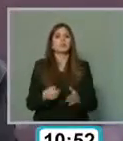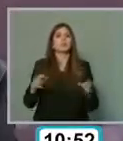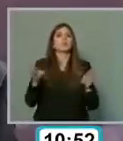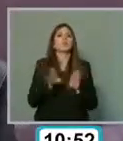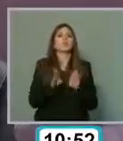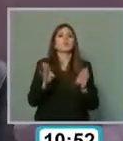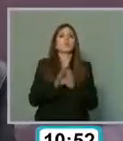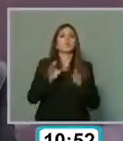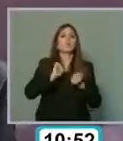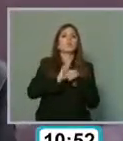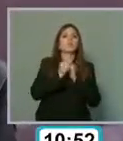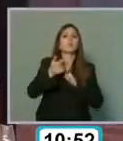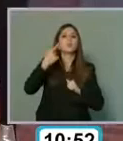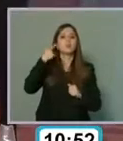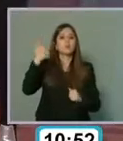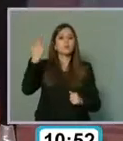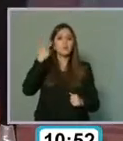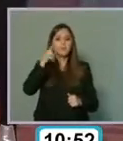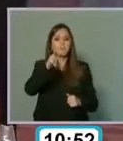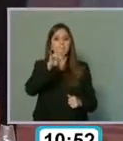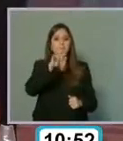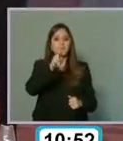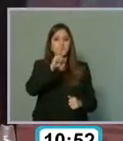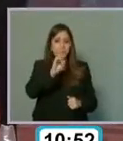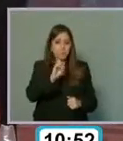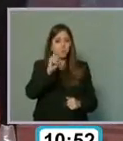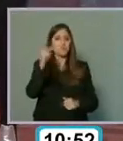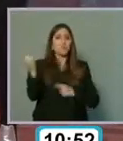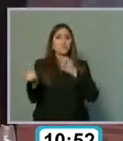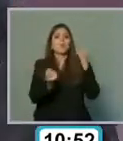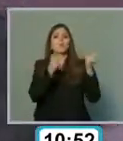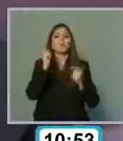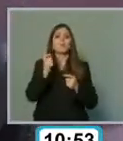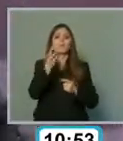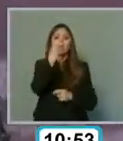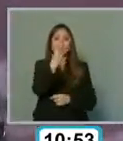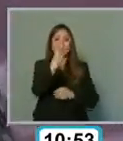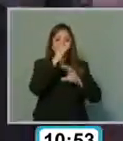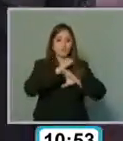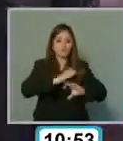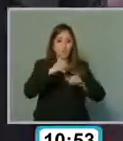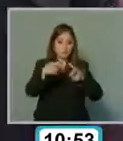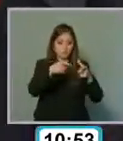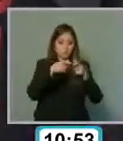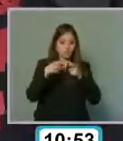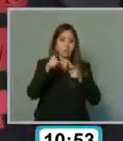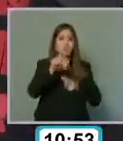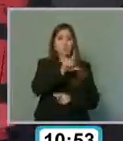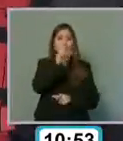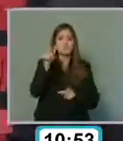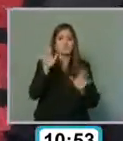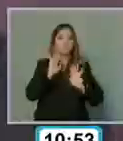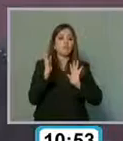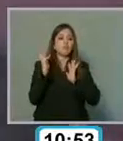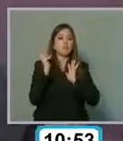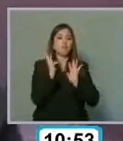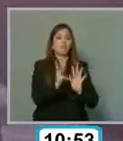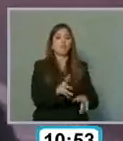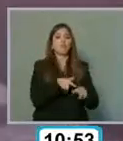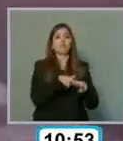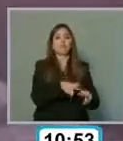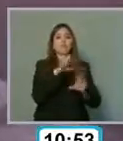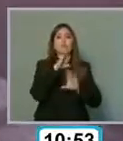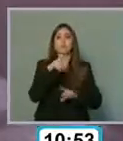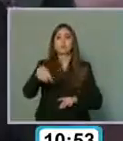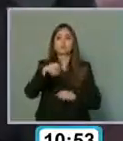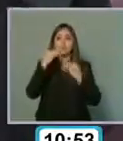cómo la toquemos en vivo, porque de repente antes nada más sacabas 3 sencillos y ya se acaba la vida del disco. Y el disco ahí quedaba. Sí, ¿no? entonces la idea es sacarlo